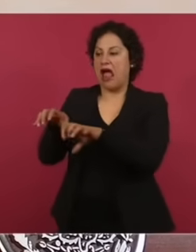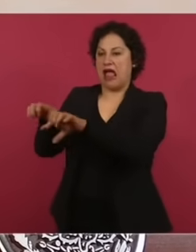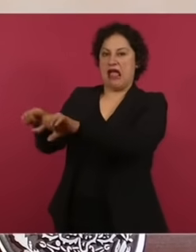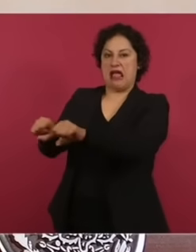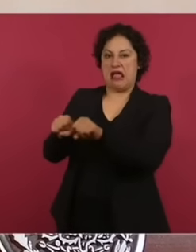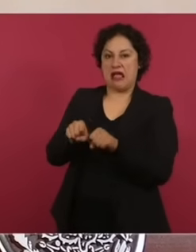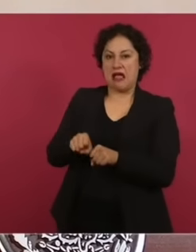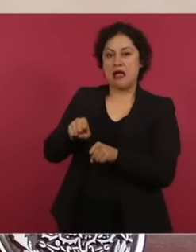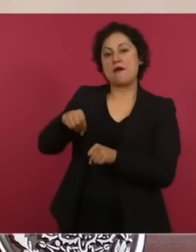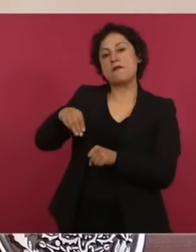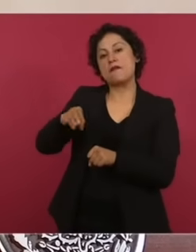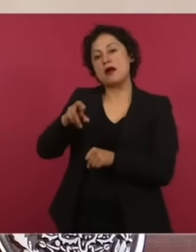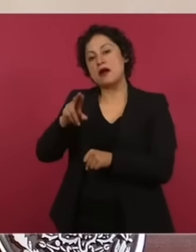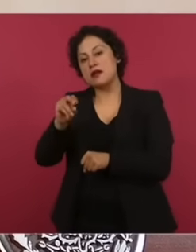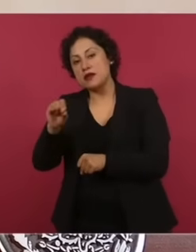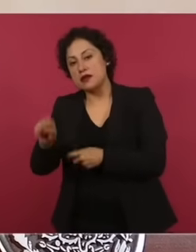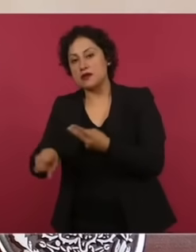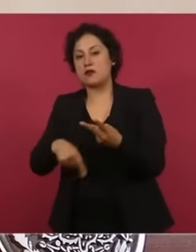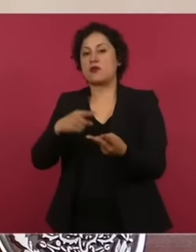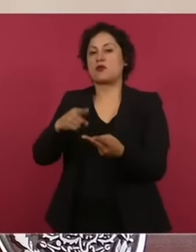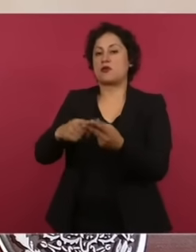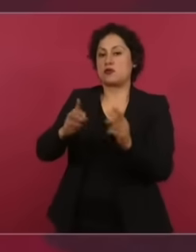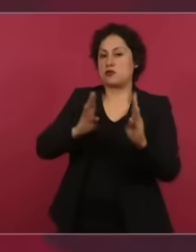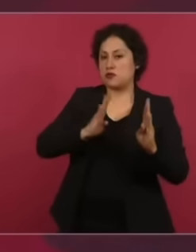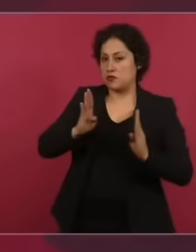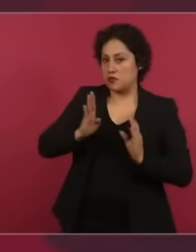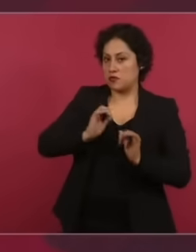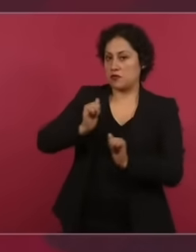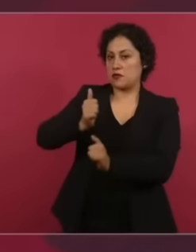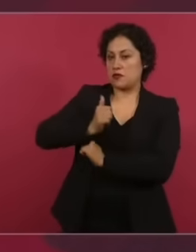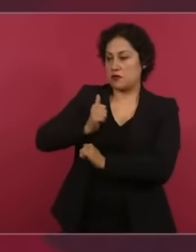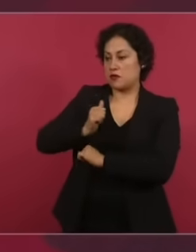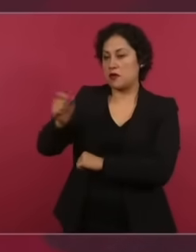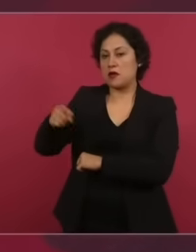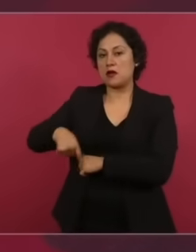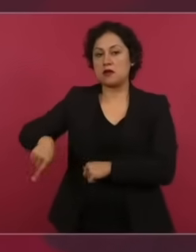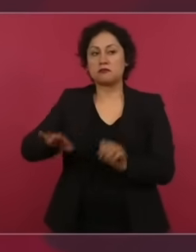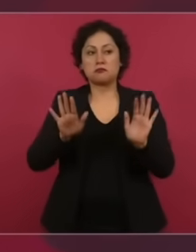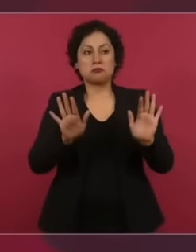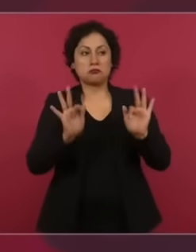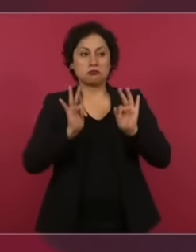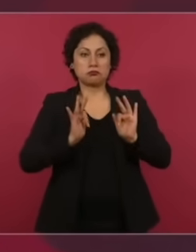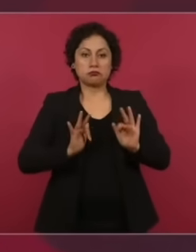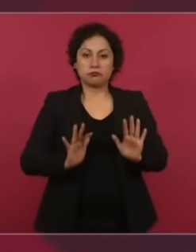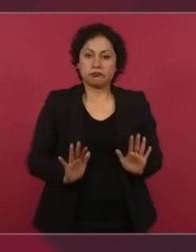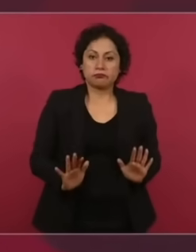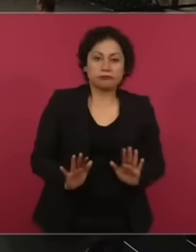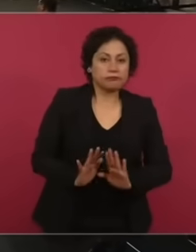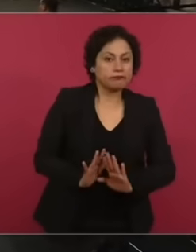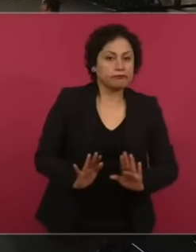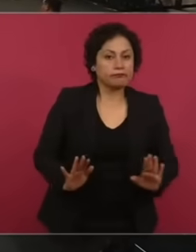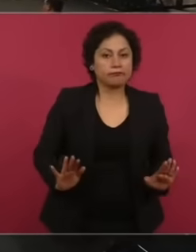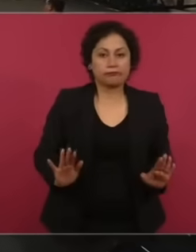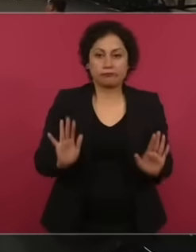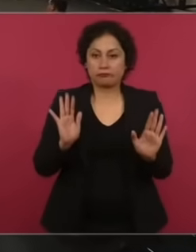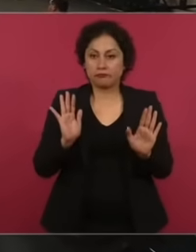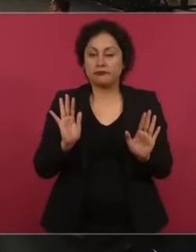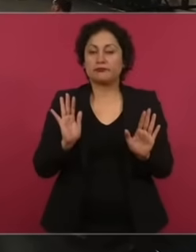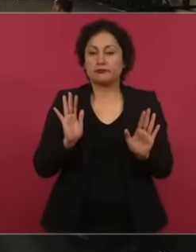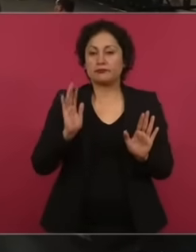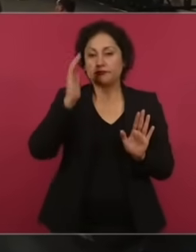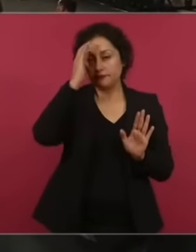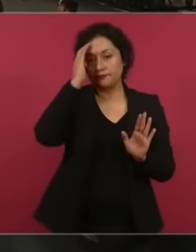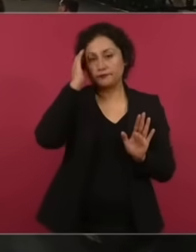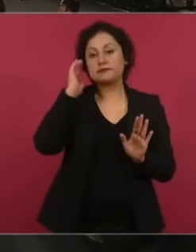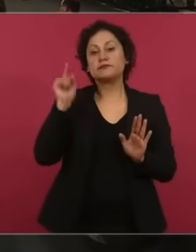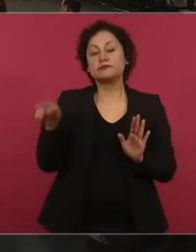no cayeron en la provocación, los tuvieron ahí detenidos hasta ya en